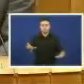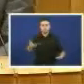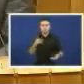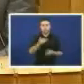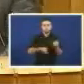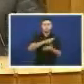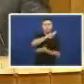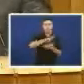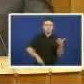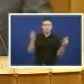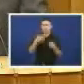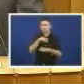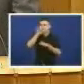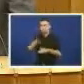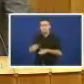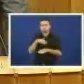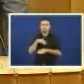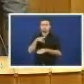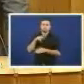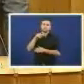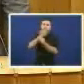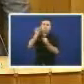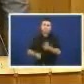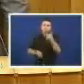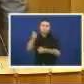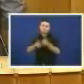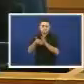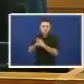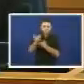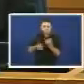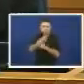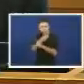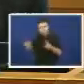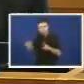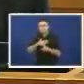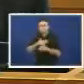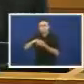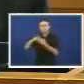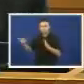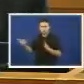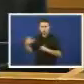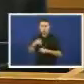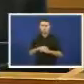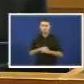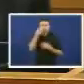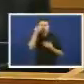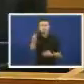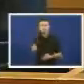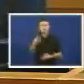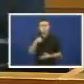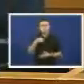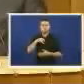competitivo baseado na diferenciación e na tecnoloxía os factores que máis inciden nesa mellora